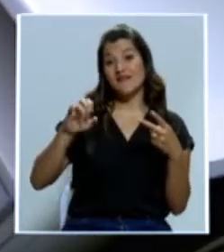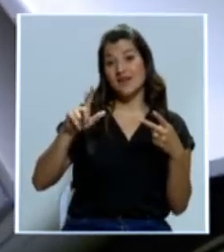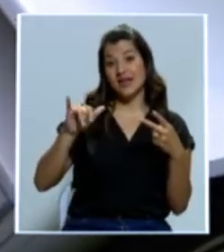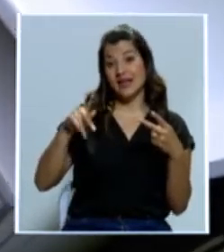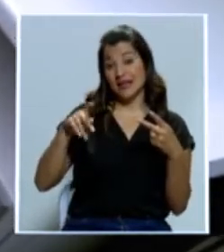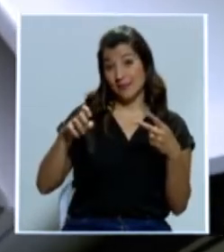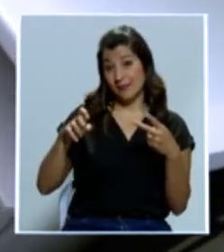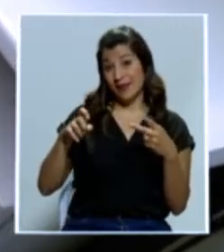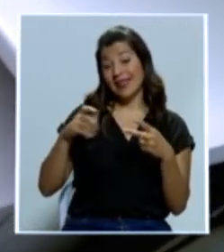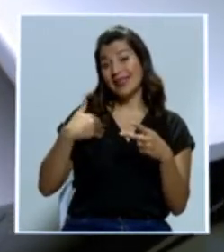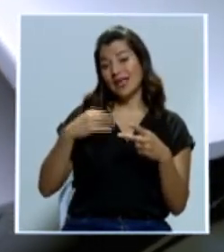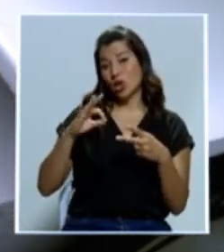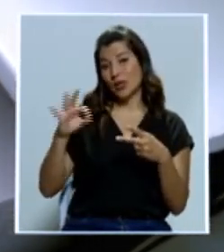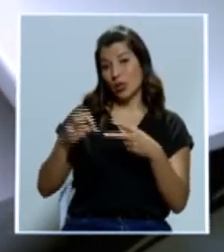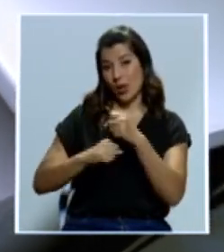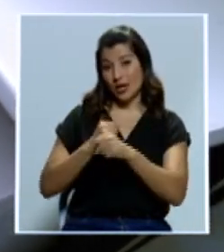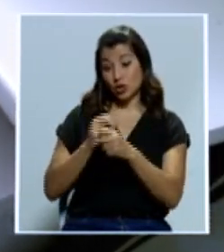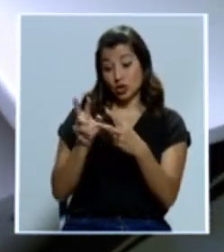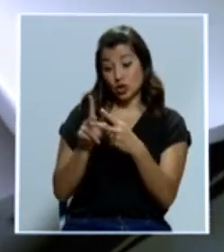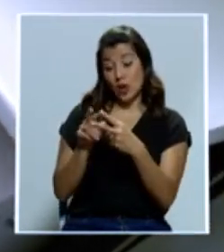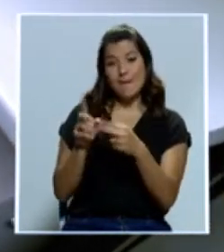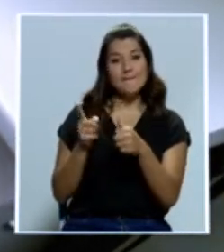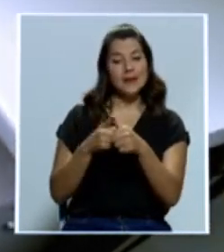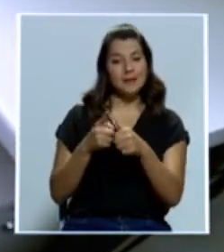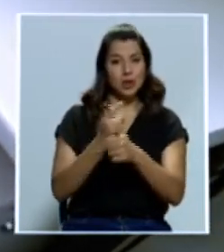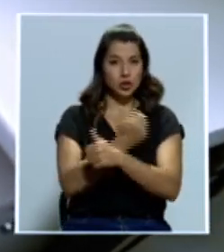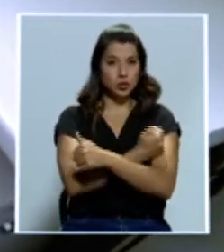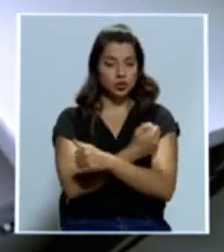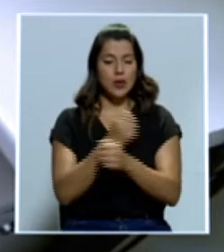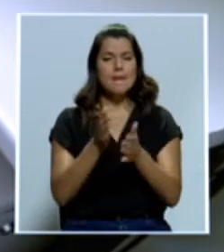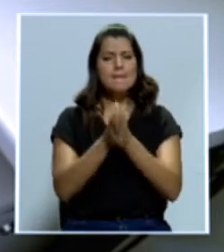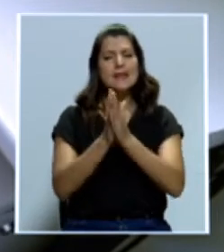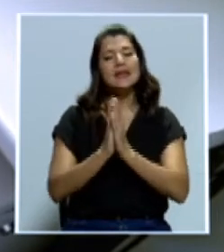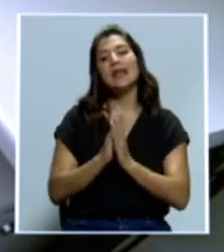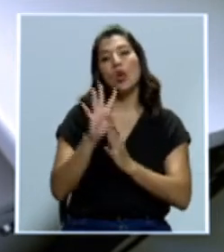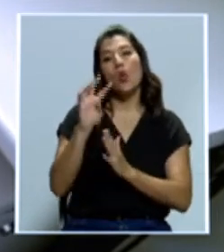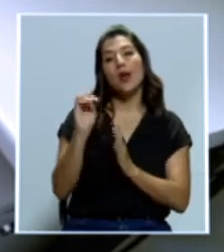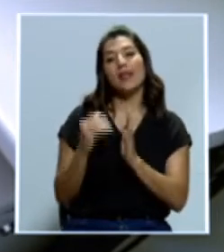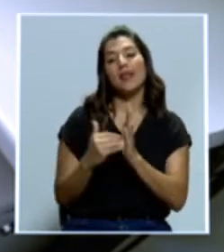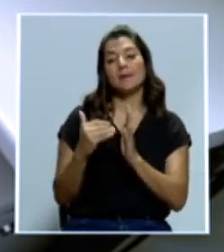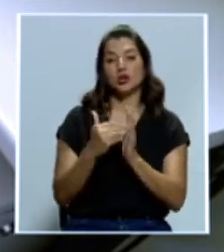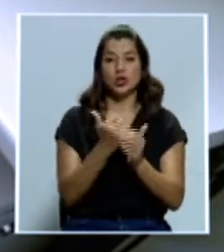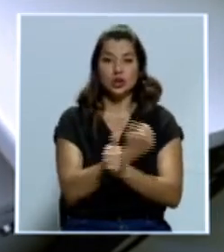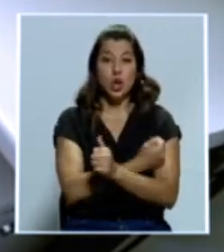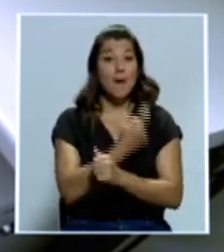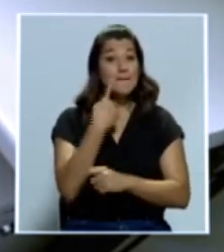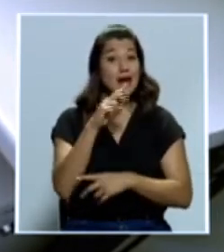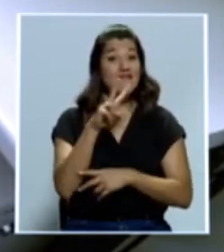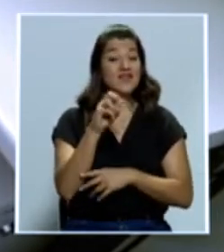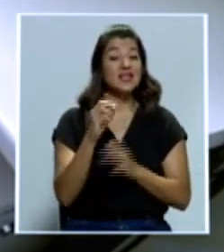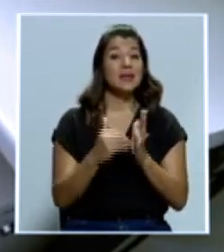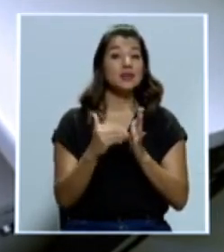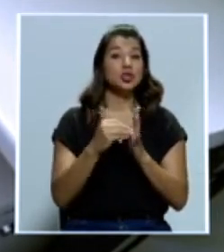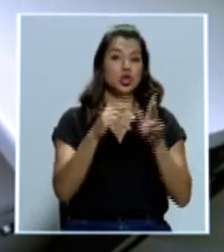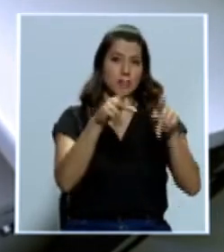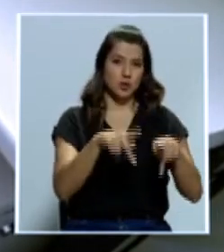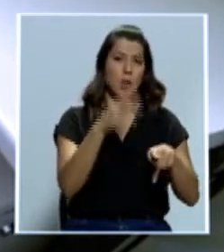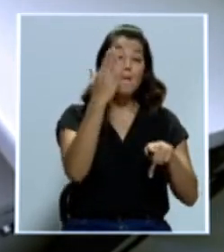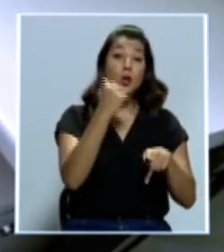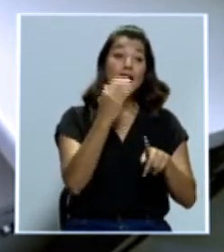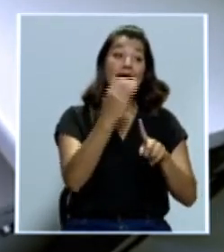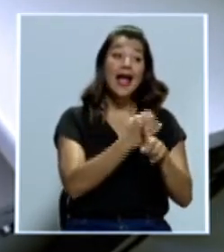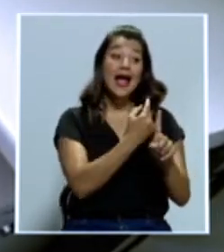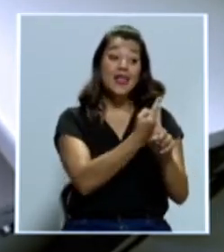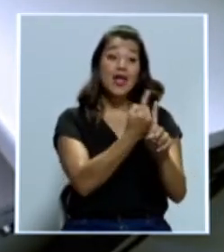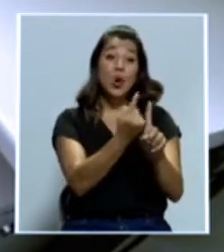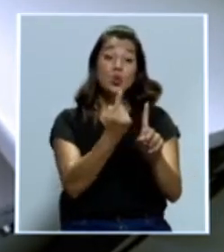vacunarse. El Reino Unido pidió 40 millones de dosis suficientes para 20 millones de personas, porque deben de ser inyectadas 2 veces con